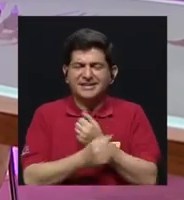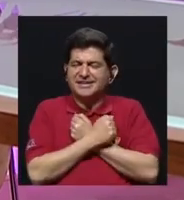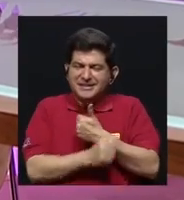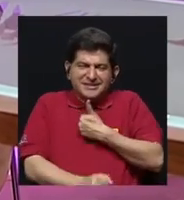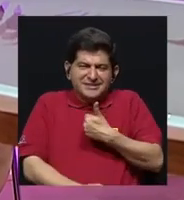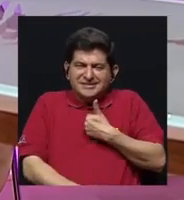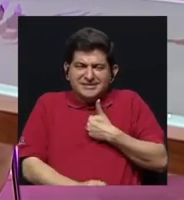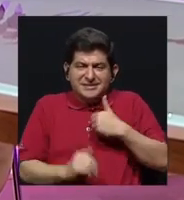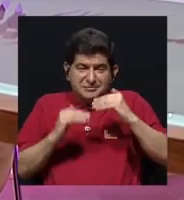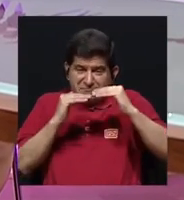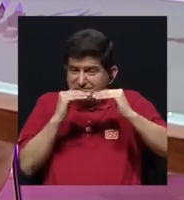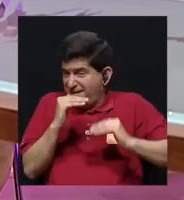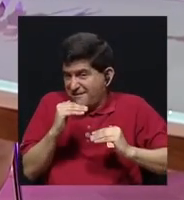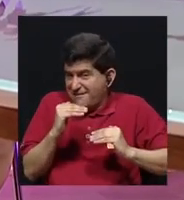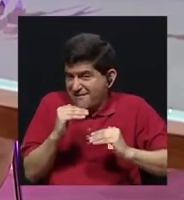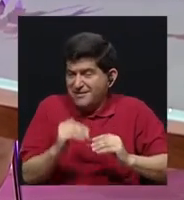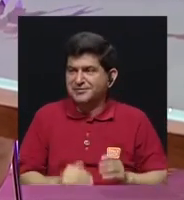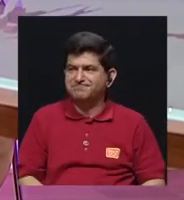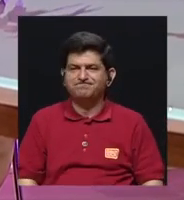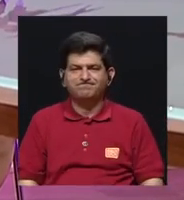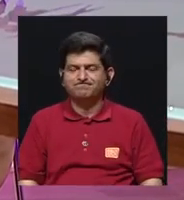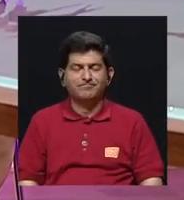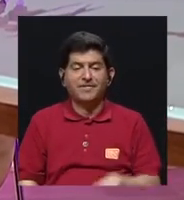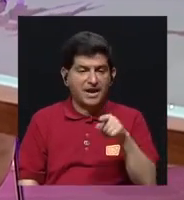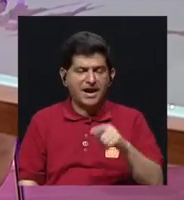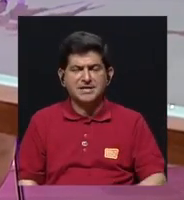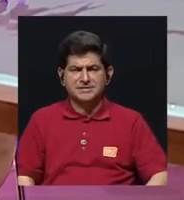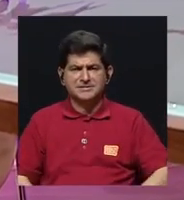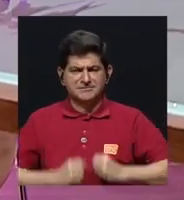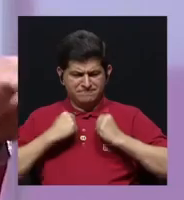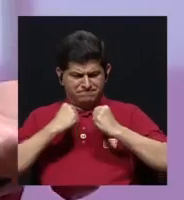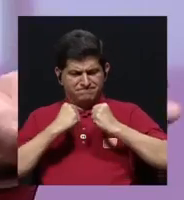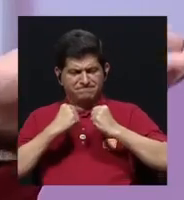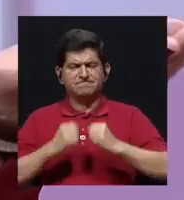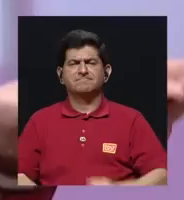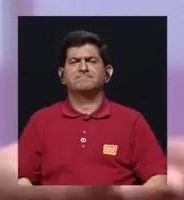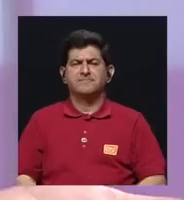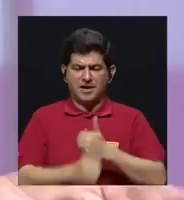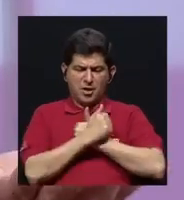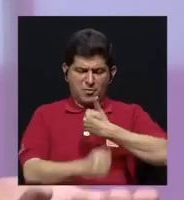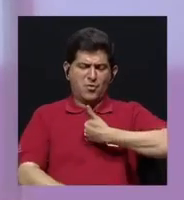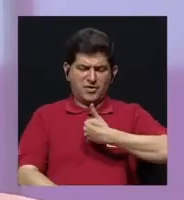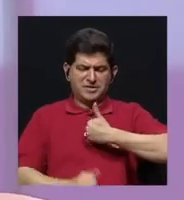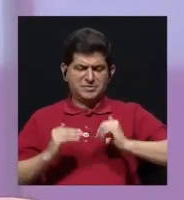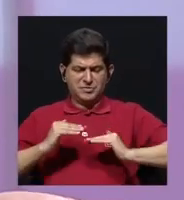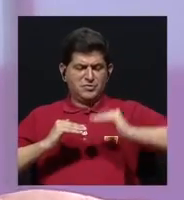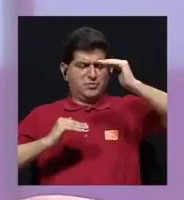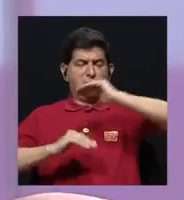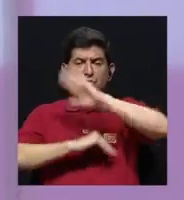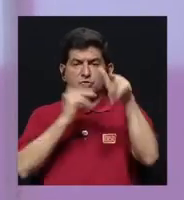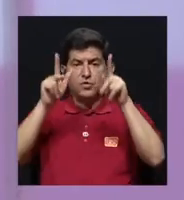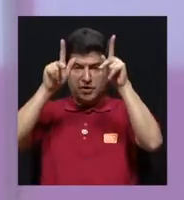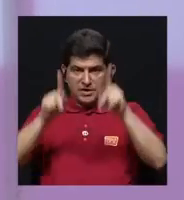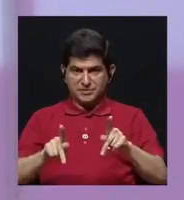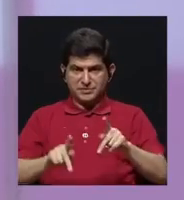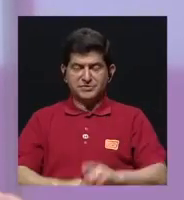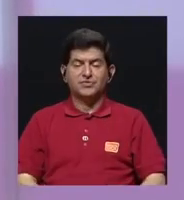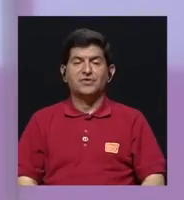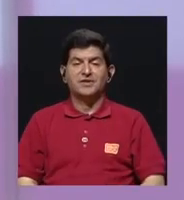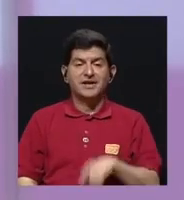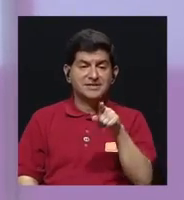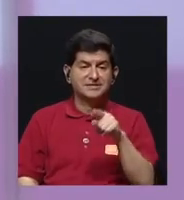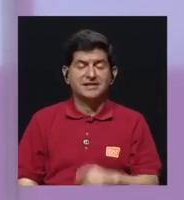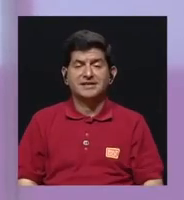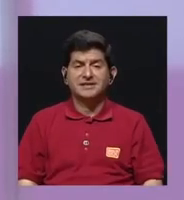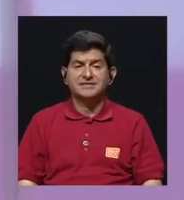de tu estima, así como dice mi compañera, sí. Subirle esa autoestima. Qué lindo, uh-huh. Que todos los seres humanos